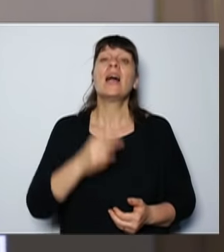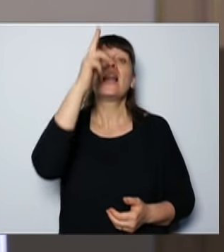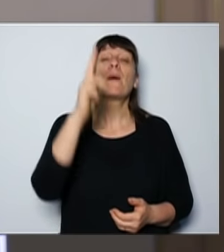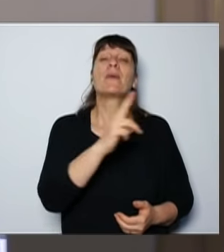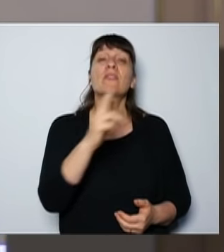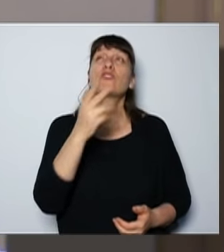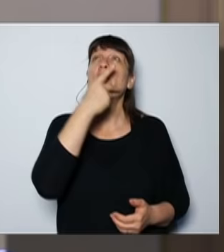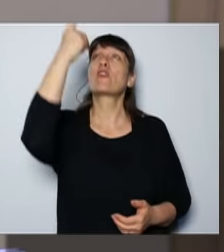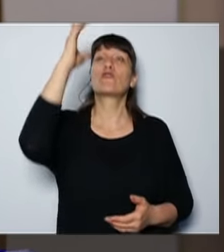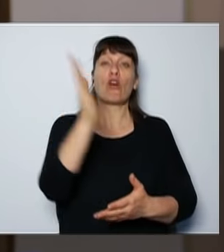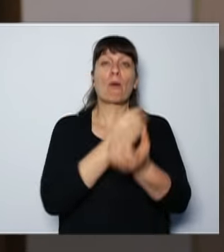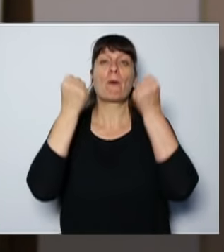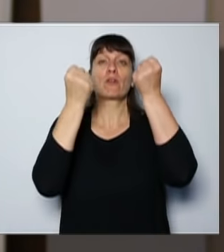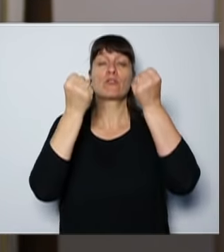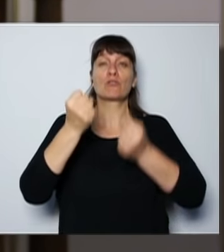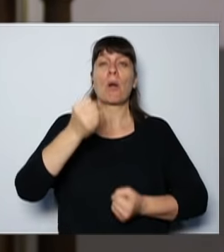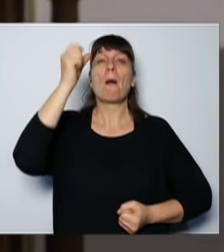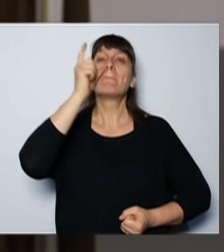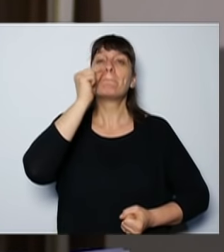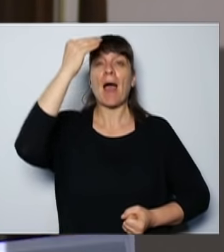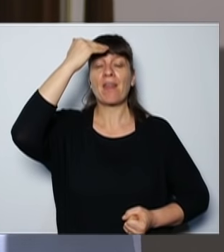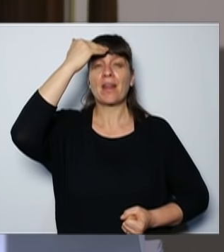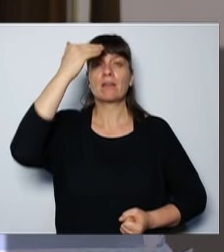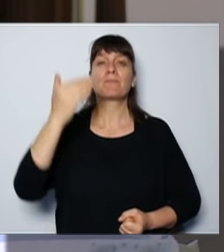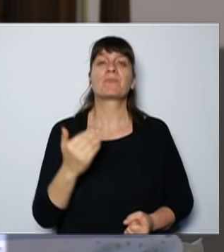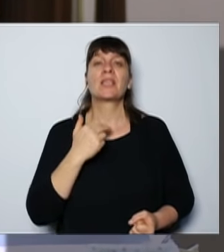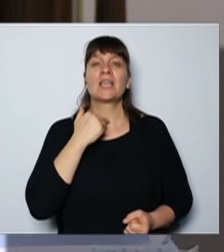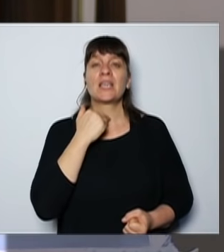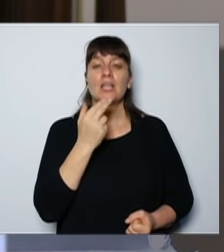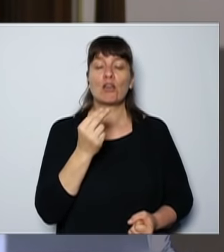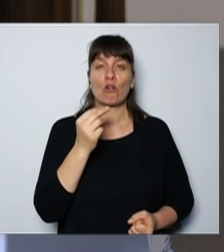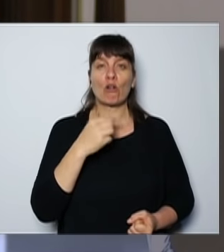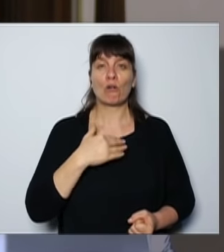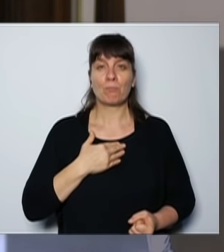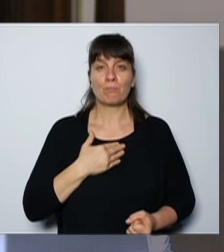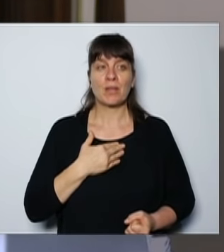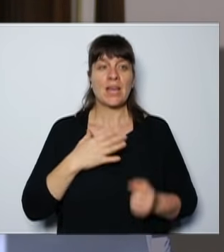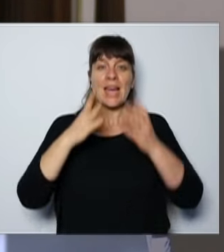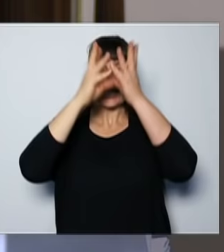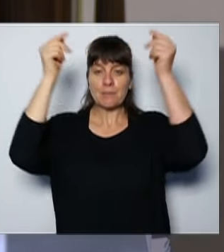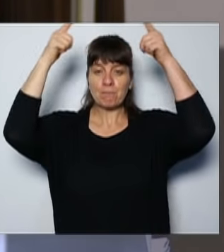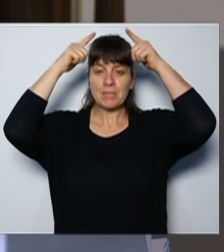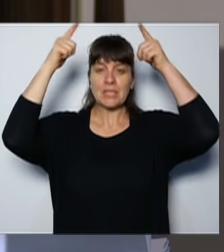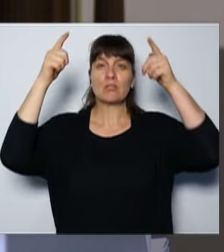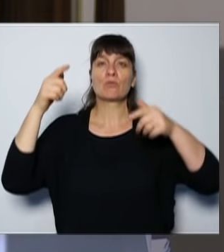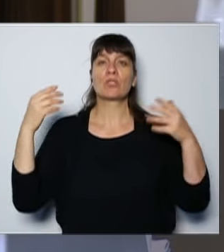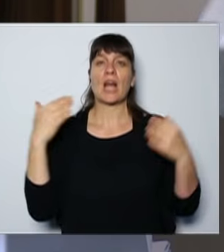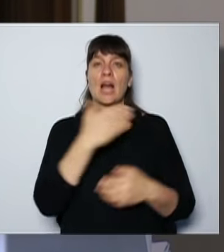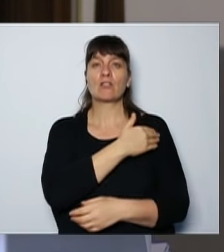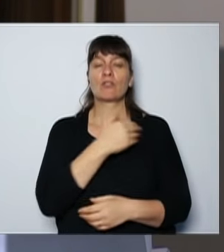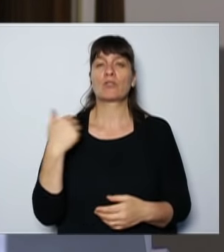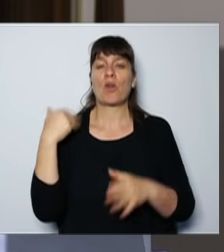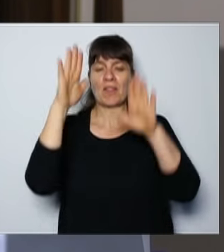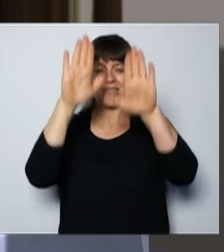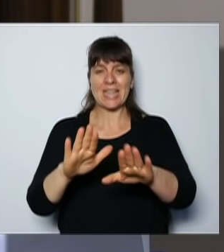Que la bendición de Dios Todopoderoso, Padre, Hijo y Espíritu Santo,